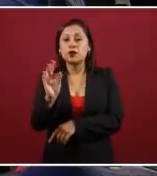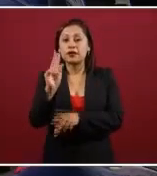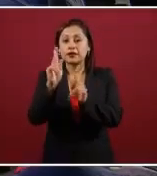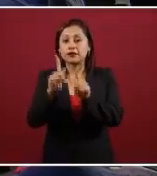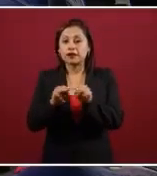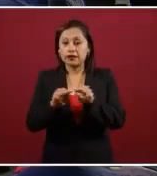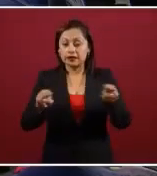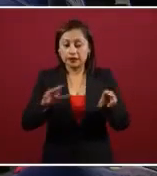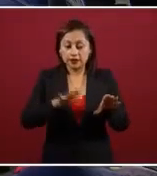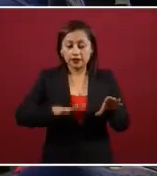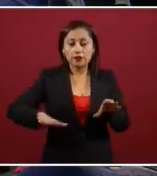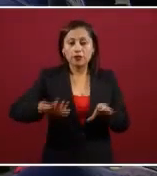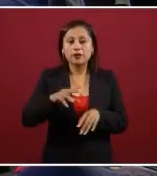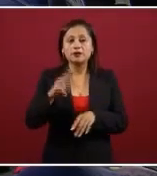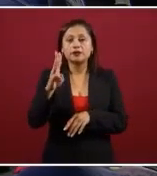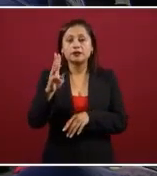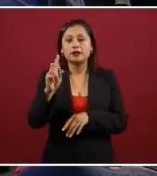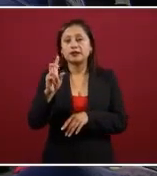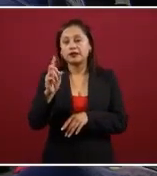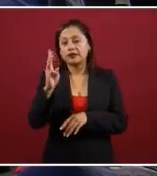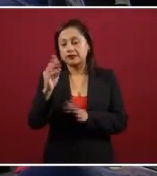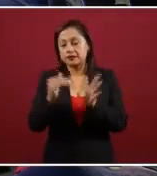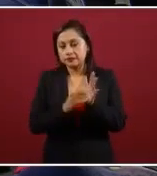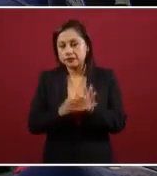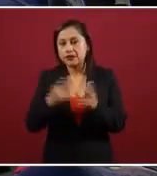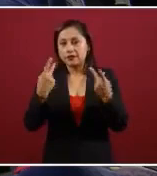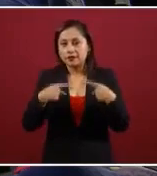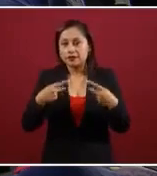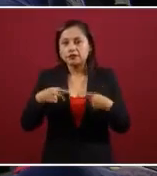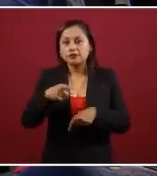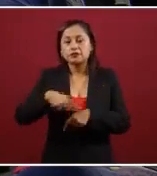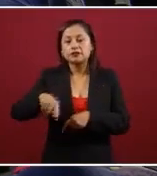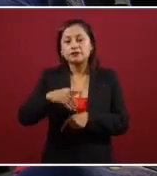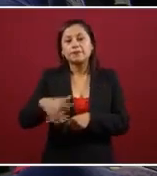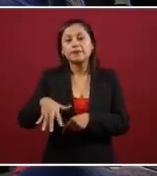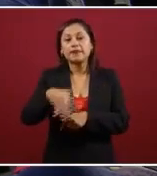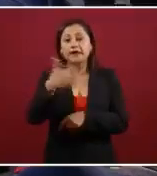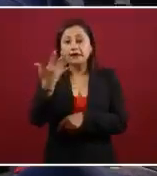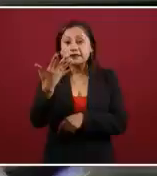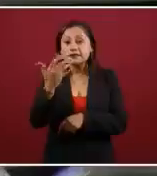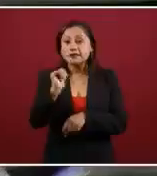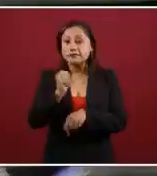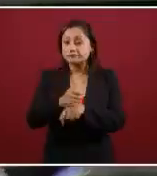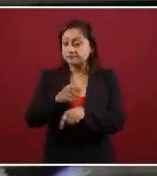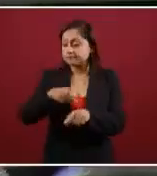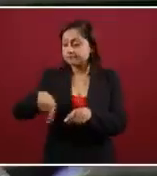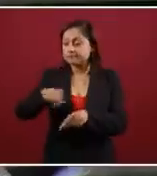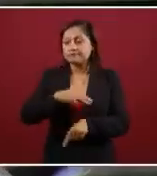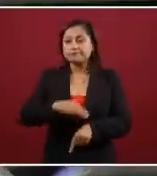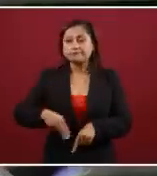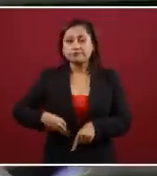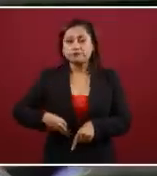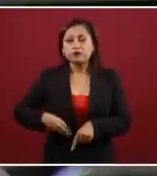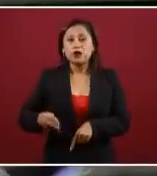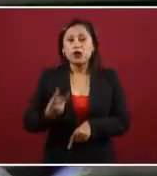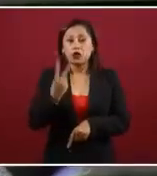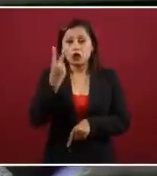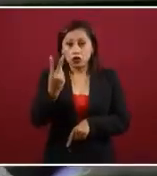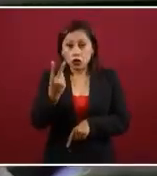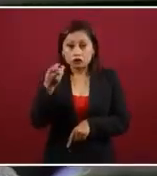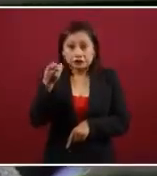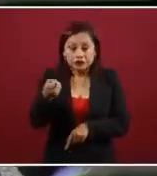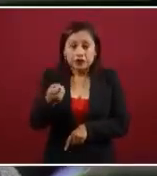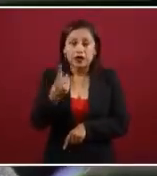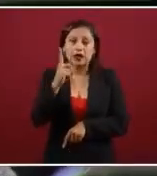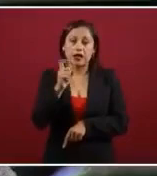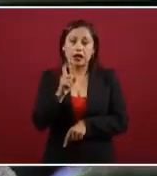33.000 habitantes, 500 comunidades y 15 sindicaturas. Nada más dos tienen agua potable, no